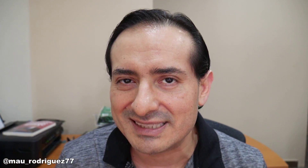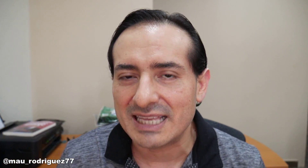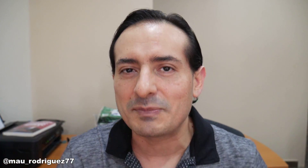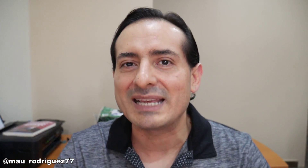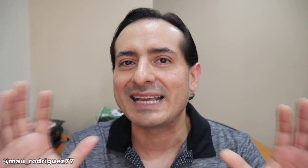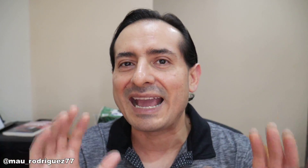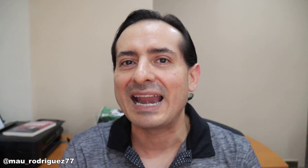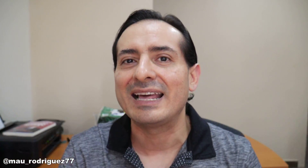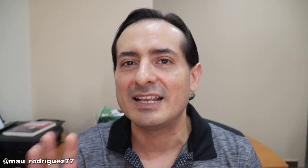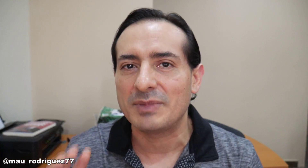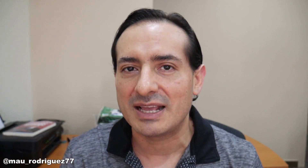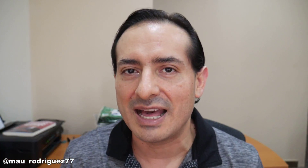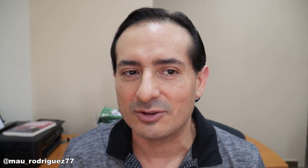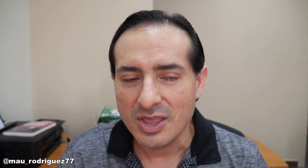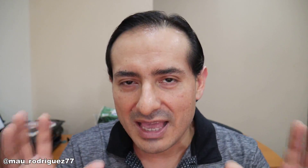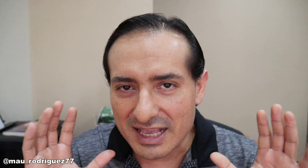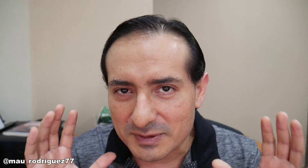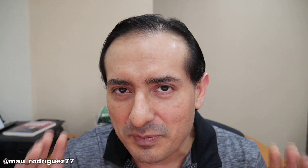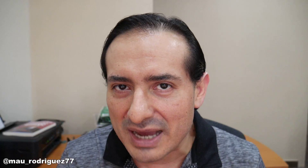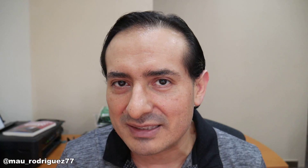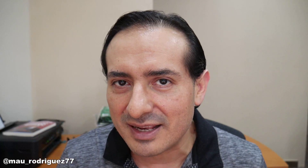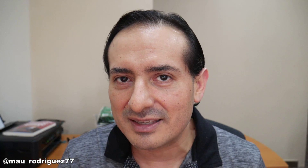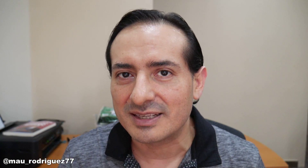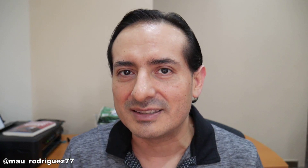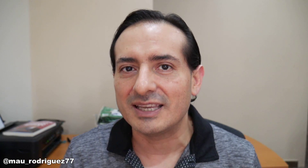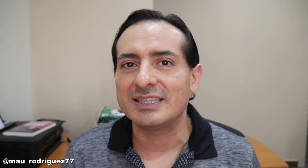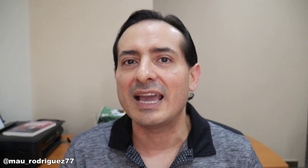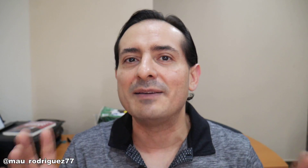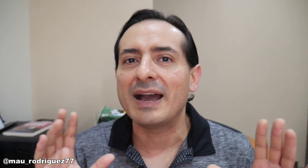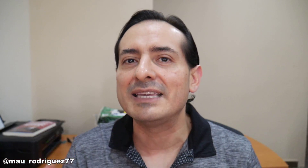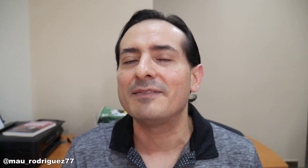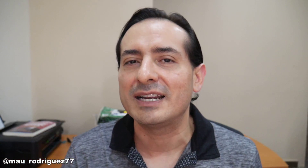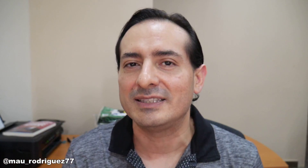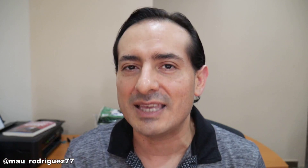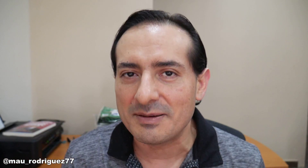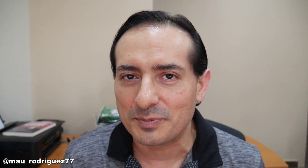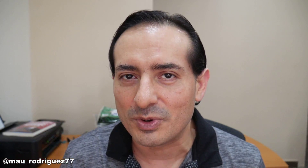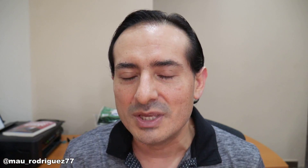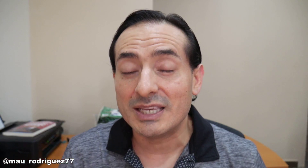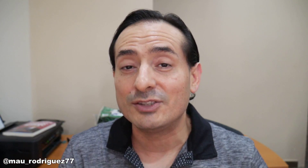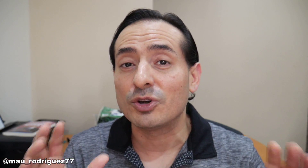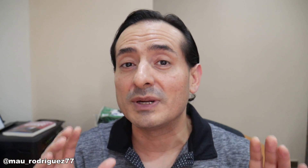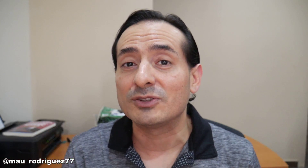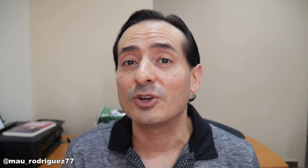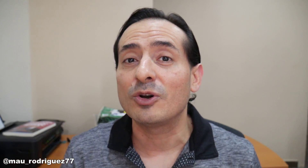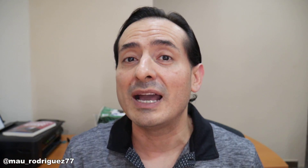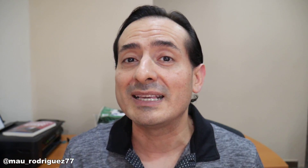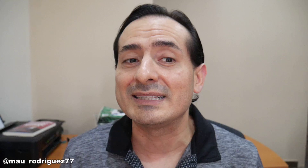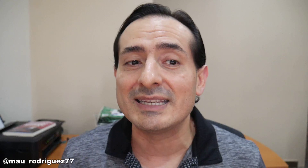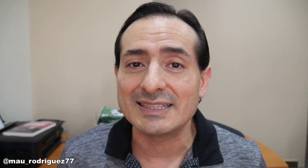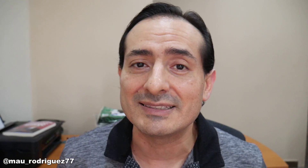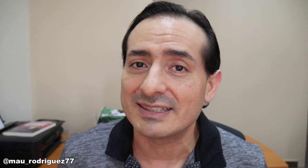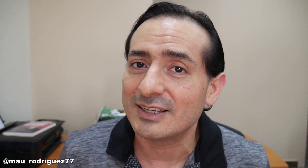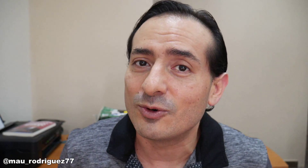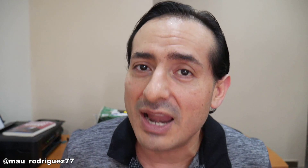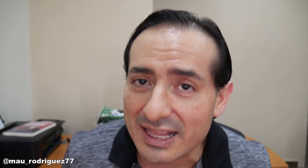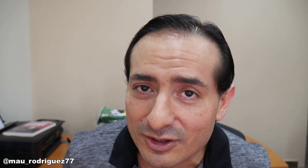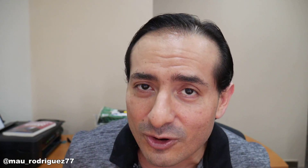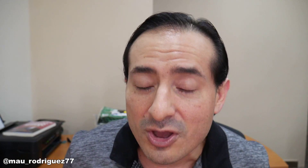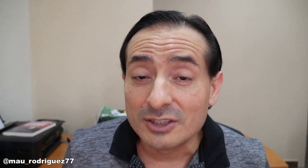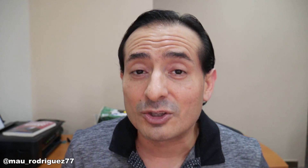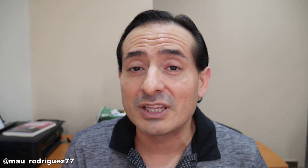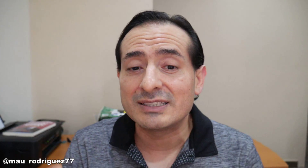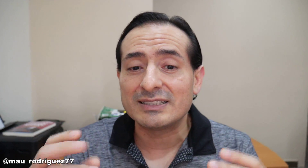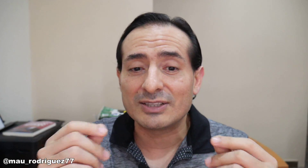de Electricidad para sacarla del mercado. Es parte de la estrategia y va a llevar tiempo, y sobre todo hay que seguir